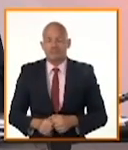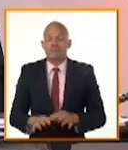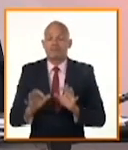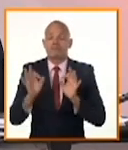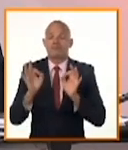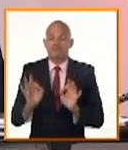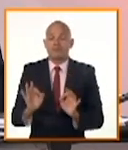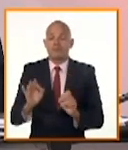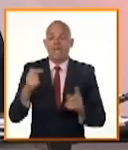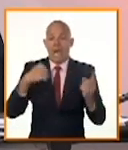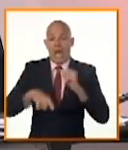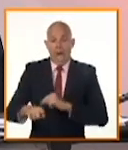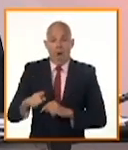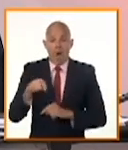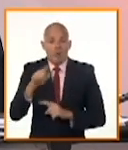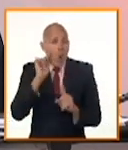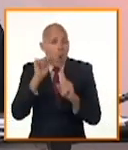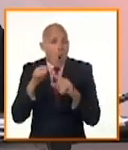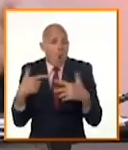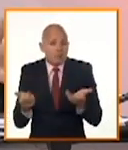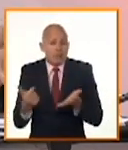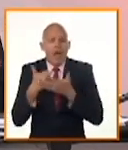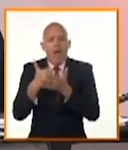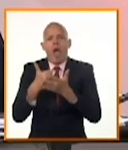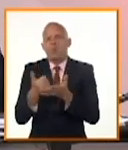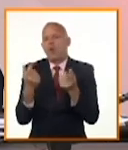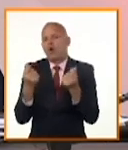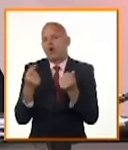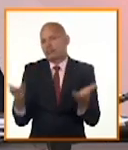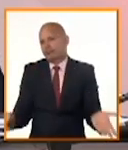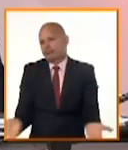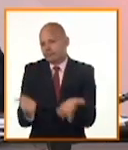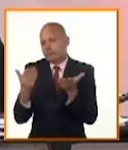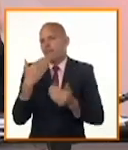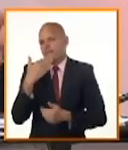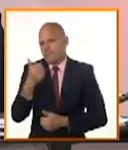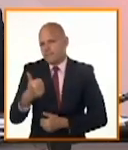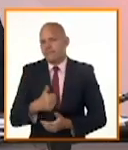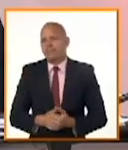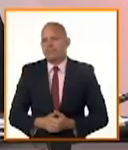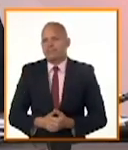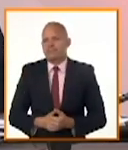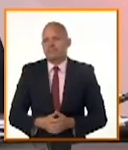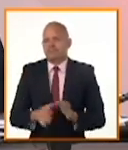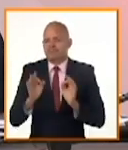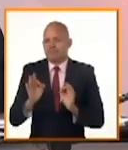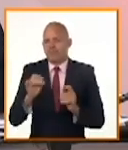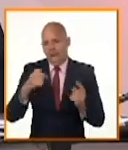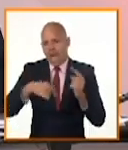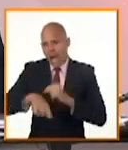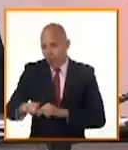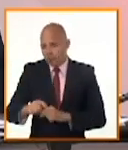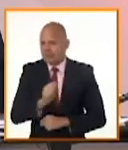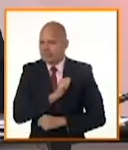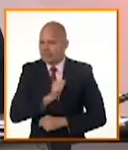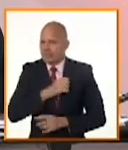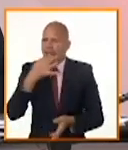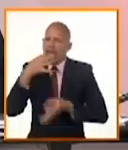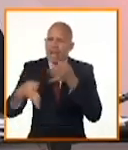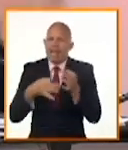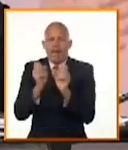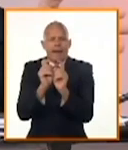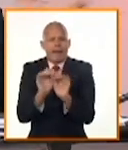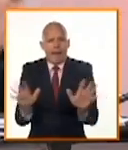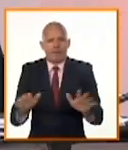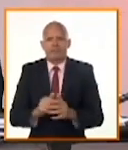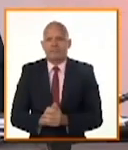de la economía cubana que tiene impacto en la población y en los actores económicos y de eso pues queremos que usted tenga la mayor